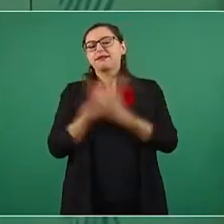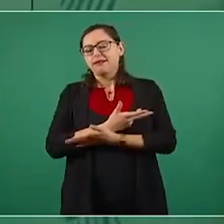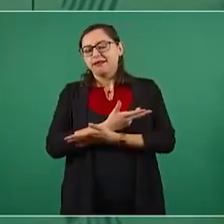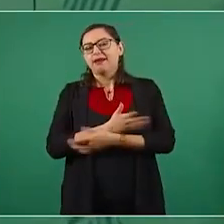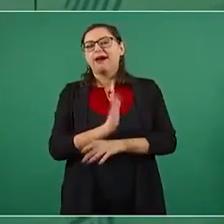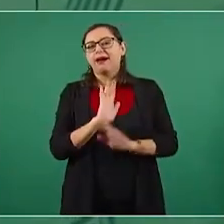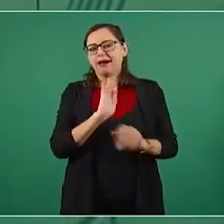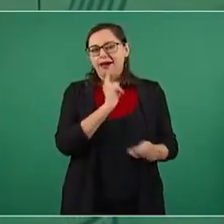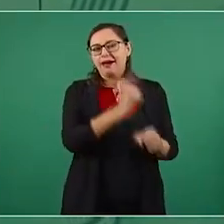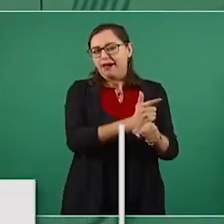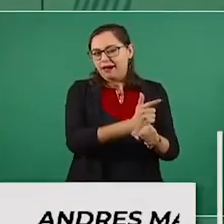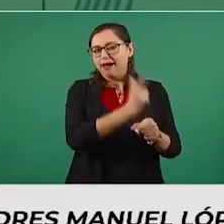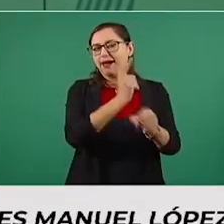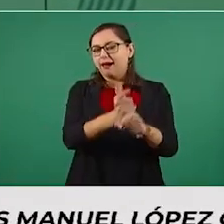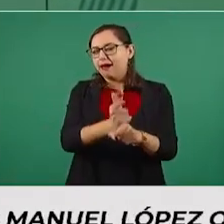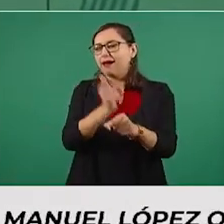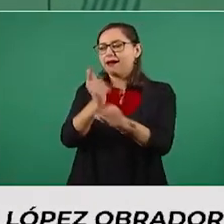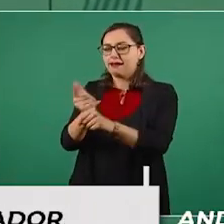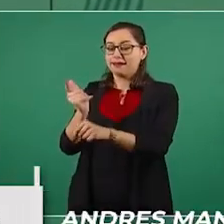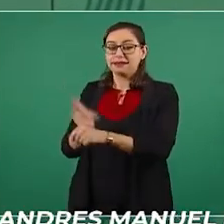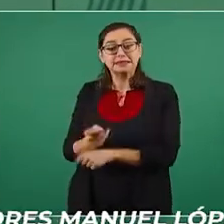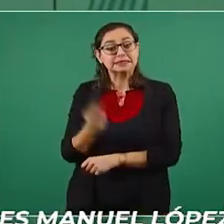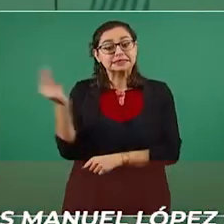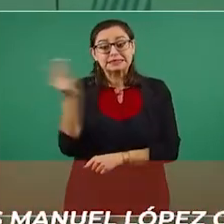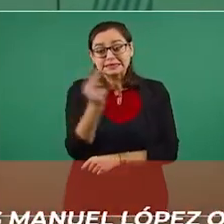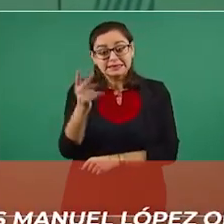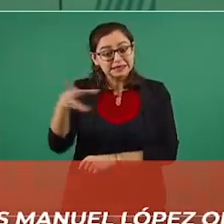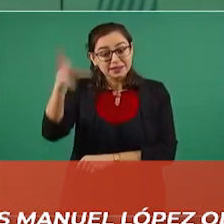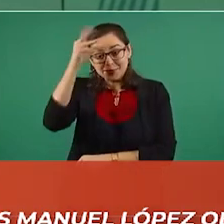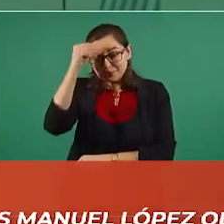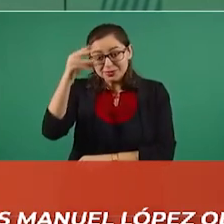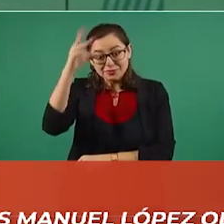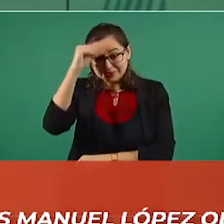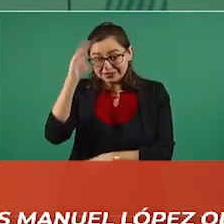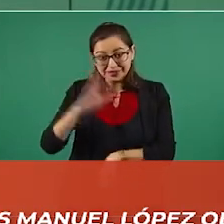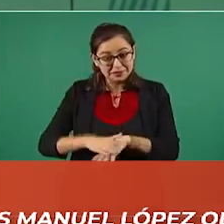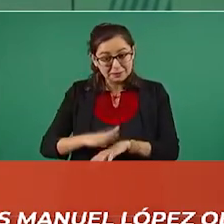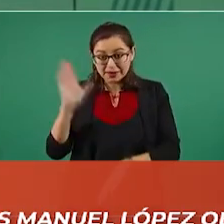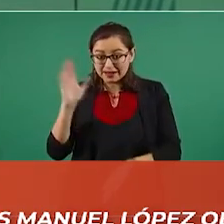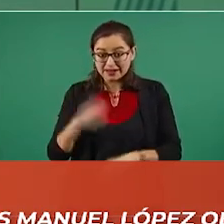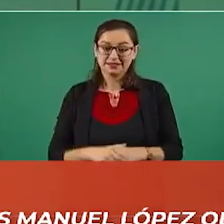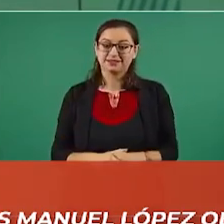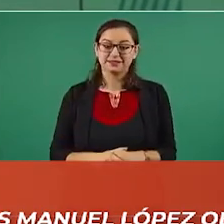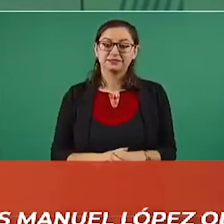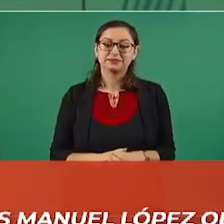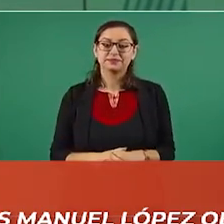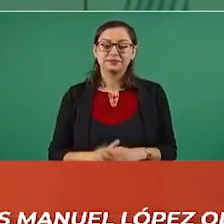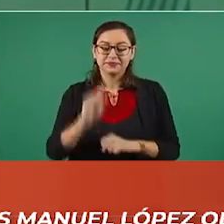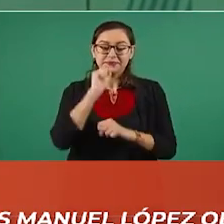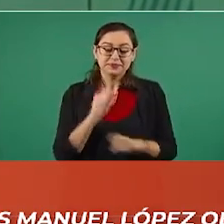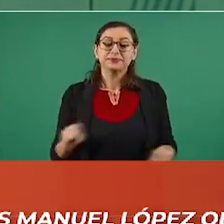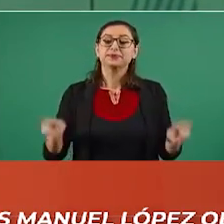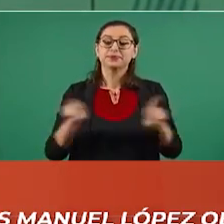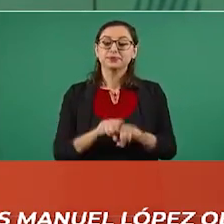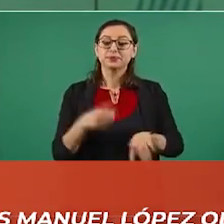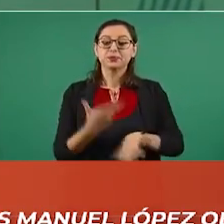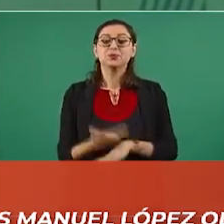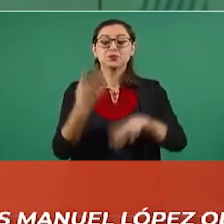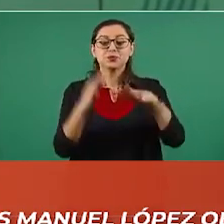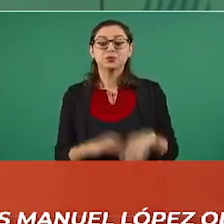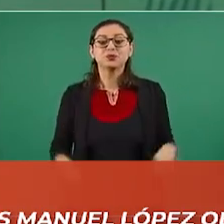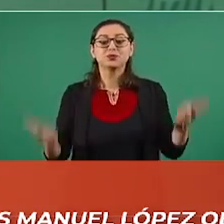además, algo que es fundamental, el que todos ayudemos